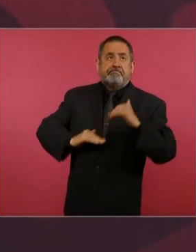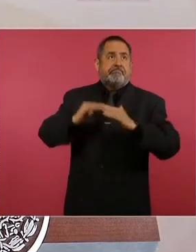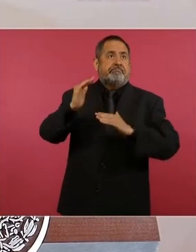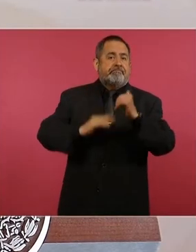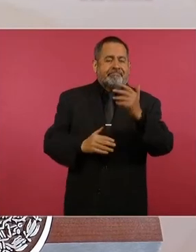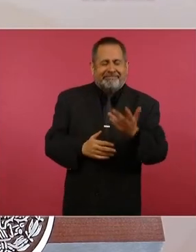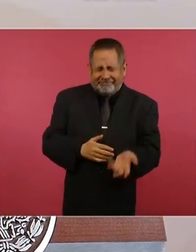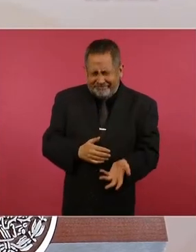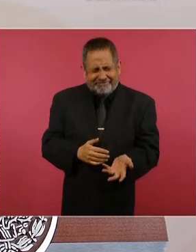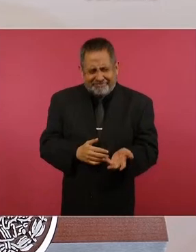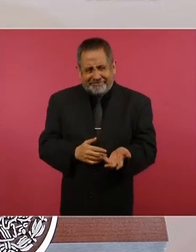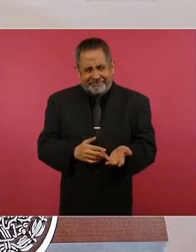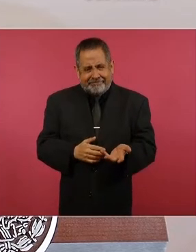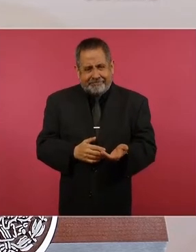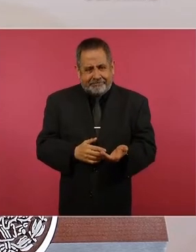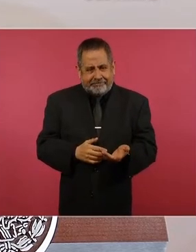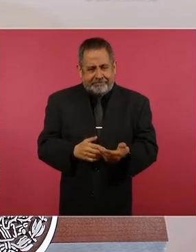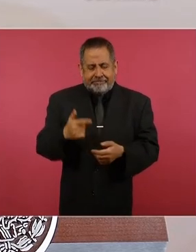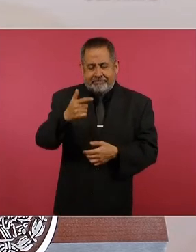Gerard.